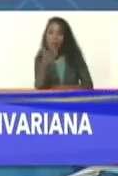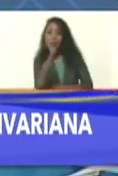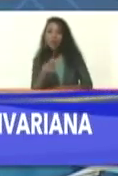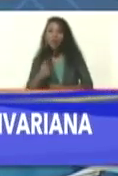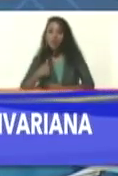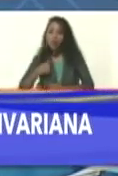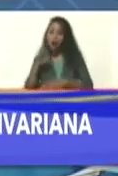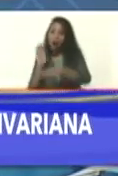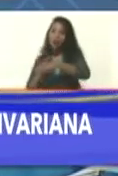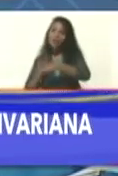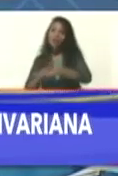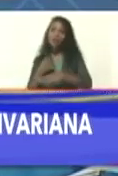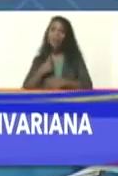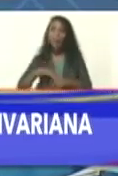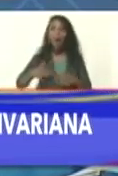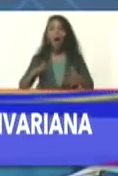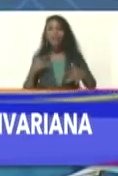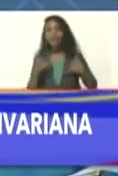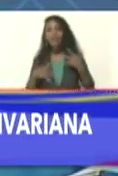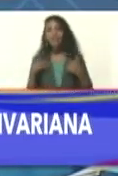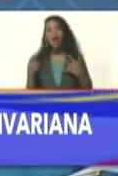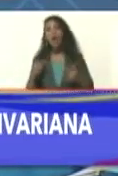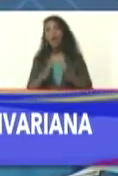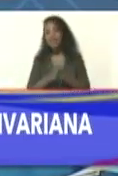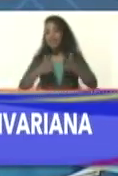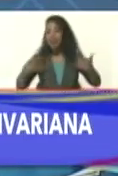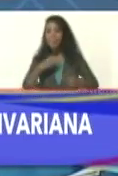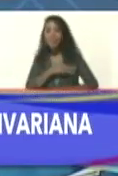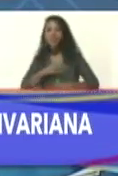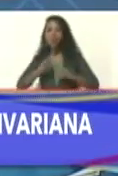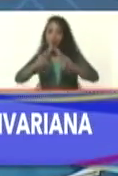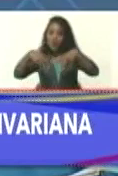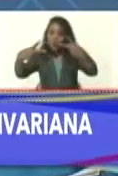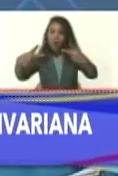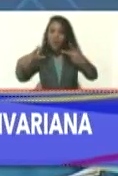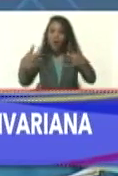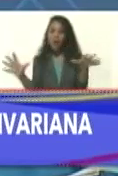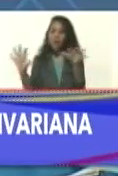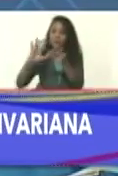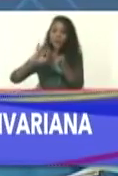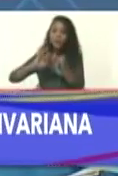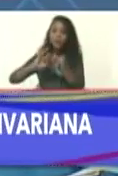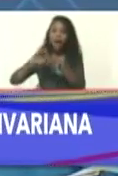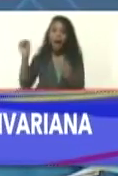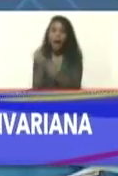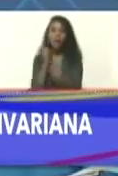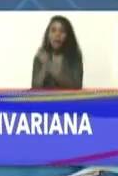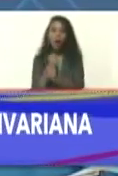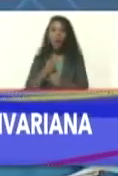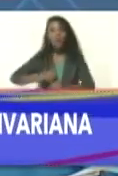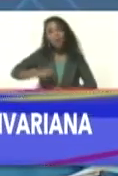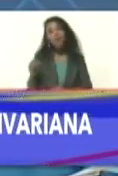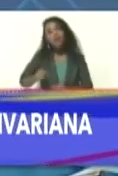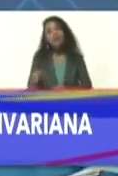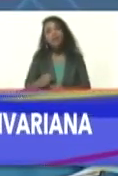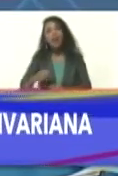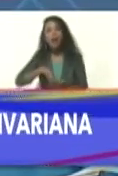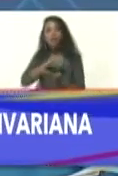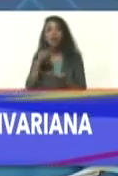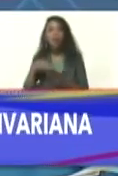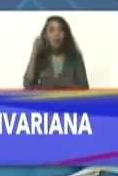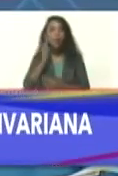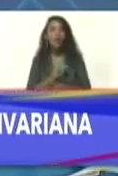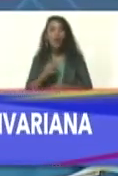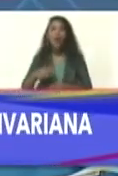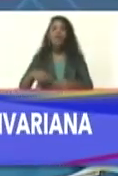anuncio, vamos a activar una gran misión nueva, vinculada al trabajo de la Policía Nacional Bolivariana, de la